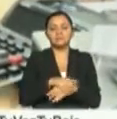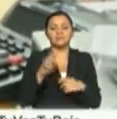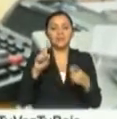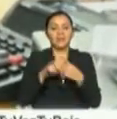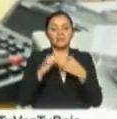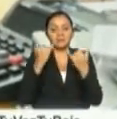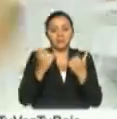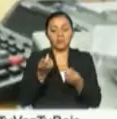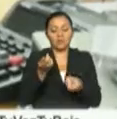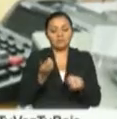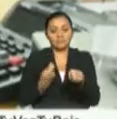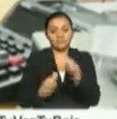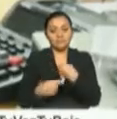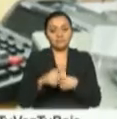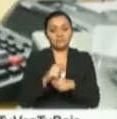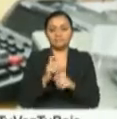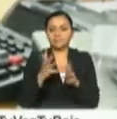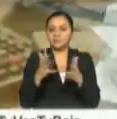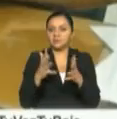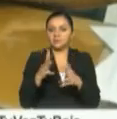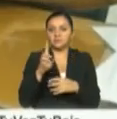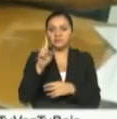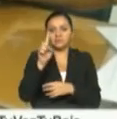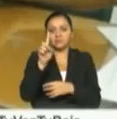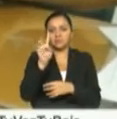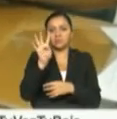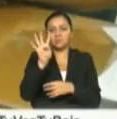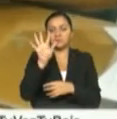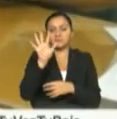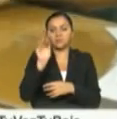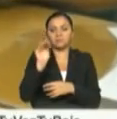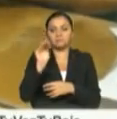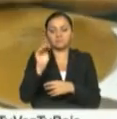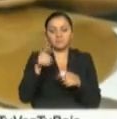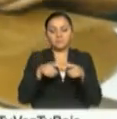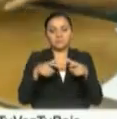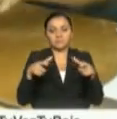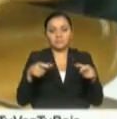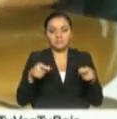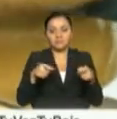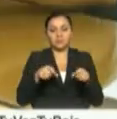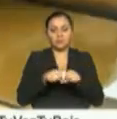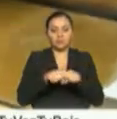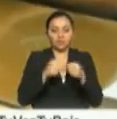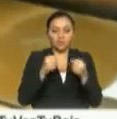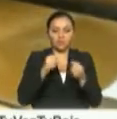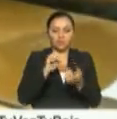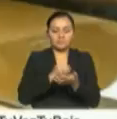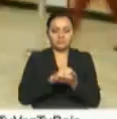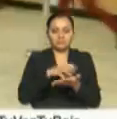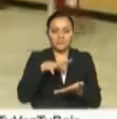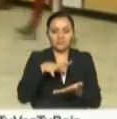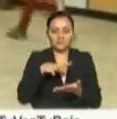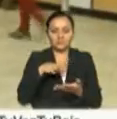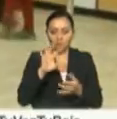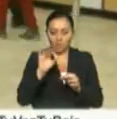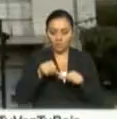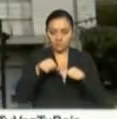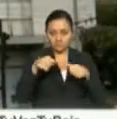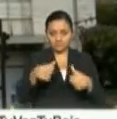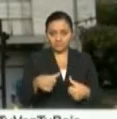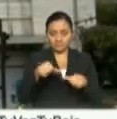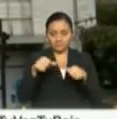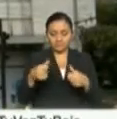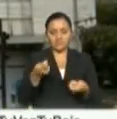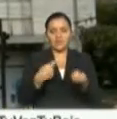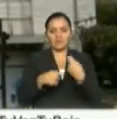se han canjeado alrededor de 145.000 billetes entre rotos, manchados, incompletos y pegados con cinta